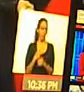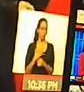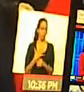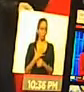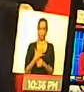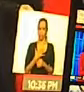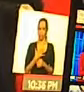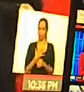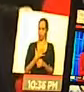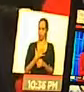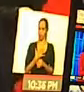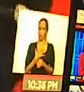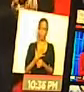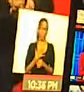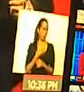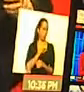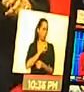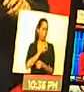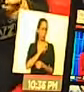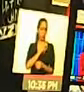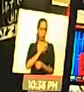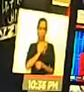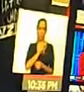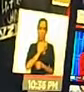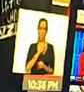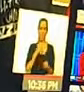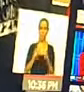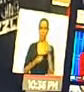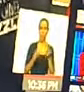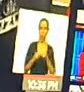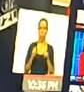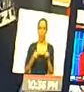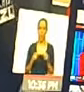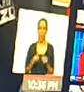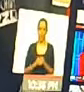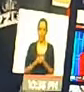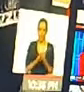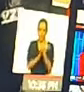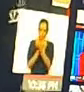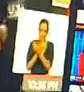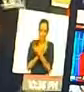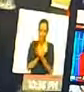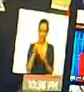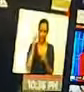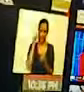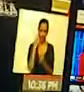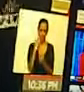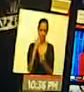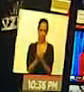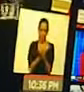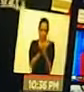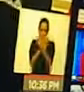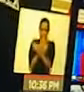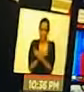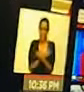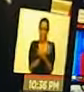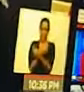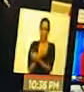Sí, terror, ¿no? Es como una presencia de la parca audiovisual. Llegó la parca. Sí, sí, llegó sí, la